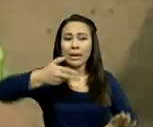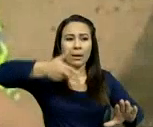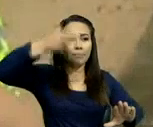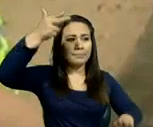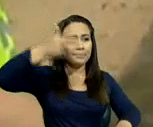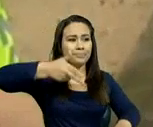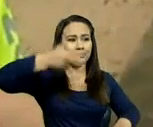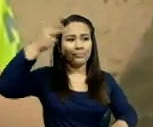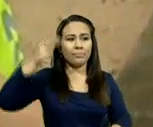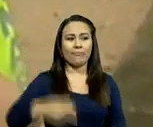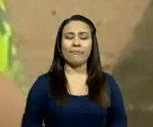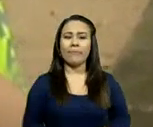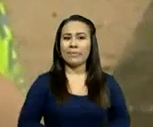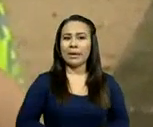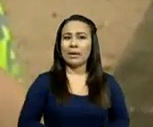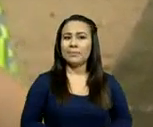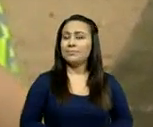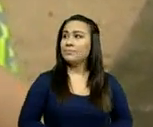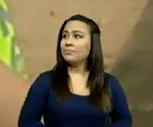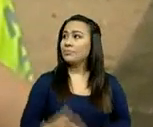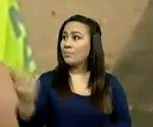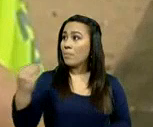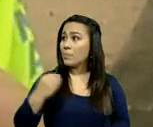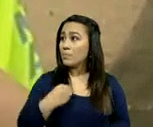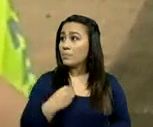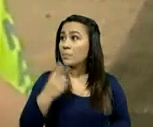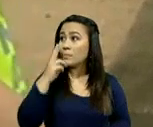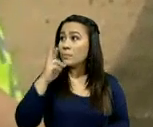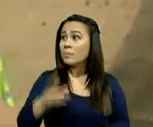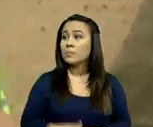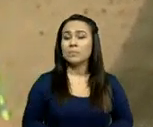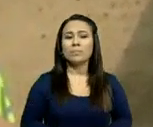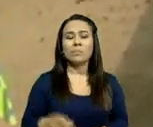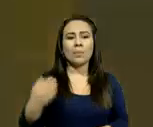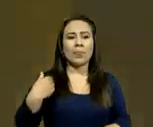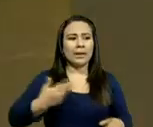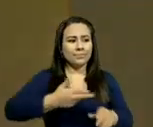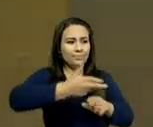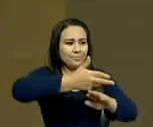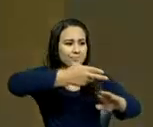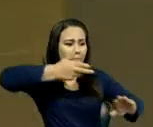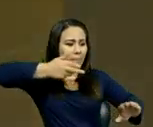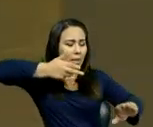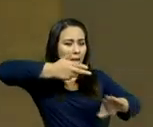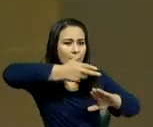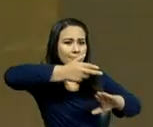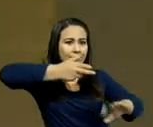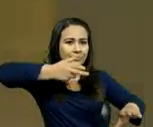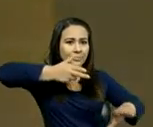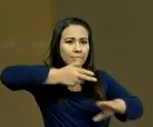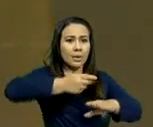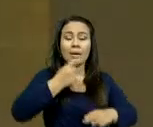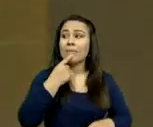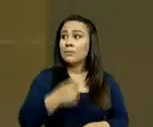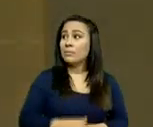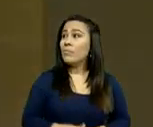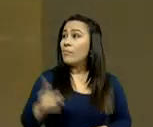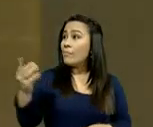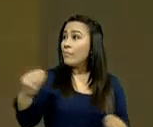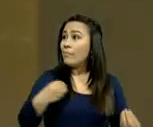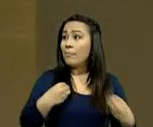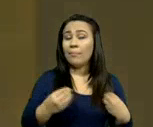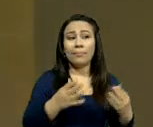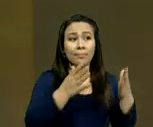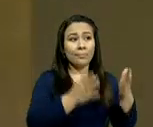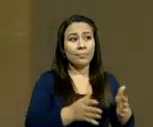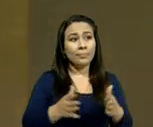Tiene 15 orificios de proyectil de arma de fuego. Es lamentable porque es un daño colateral el que ha